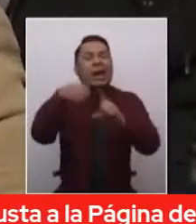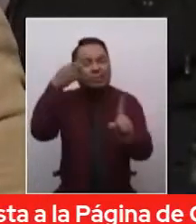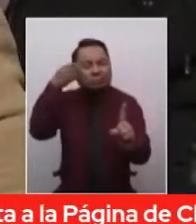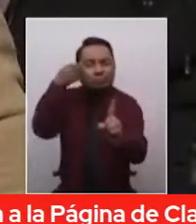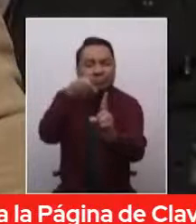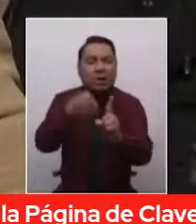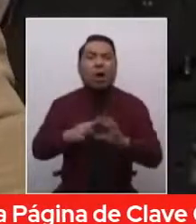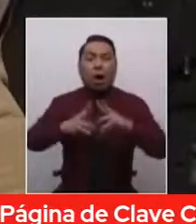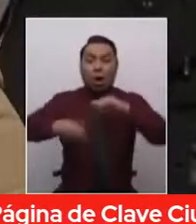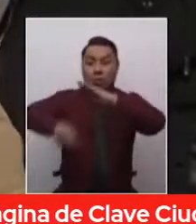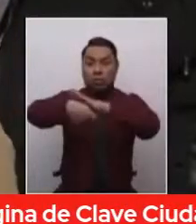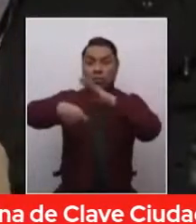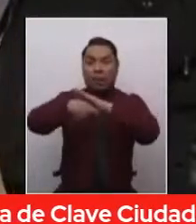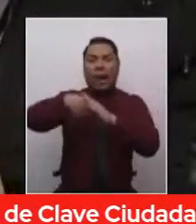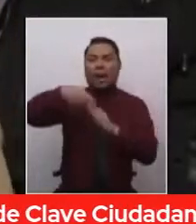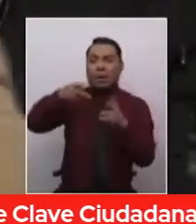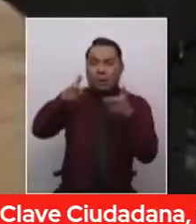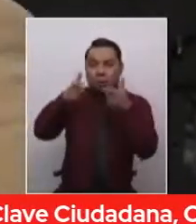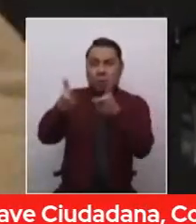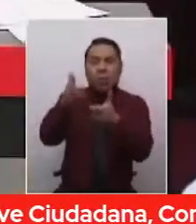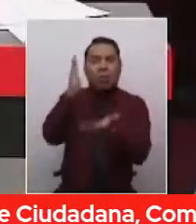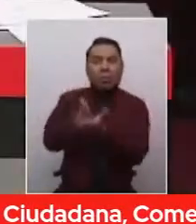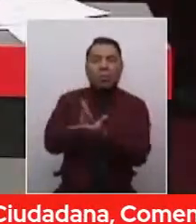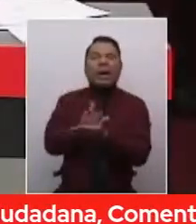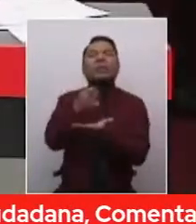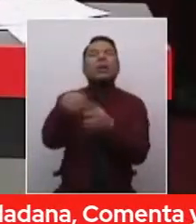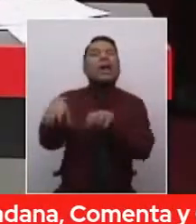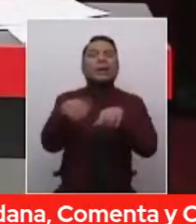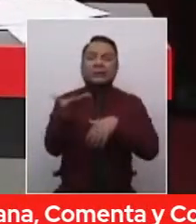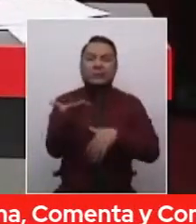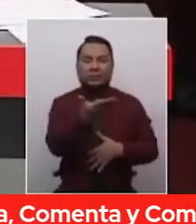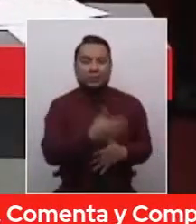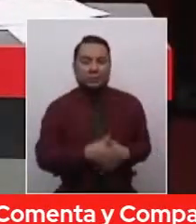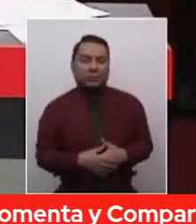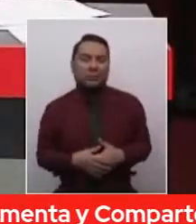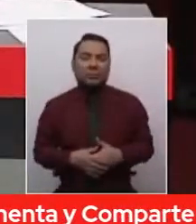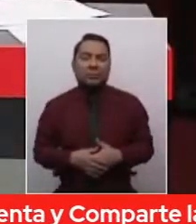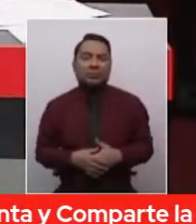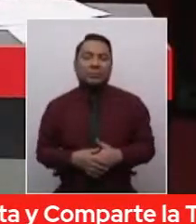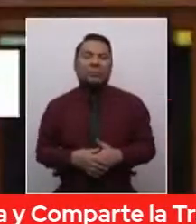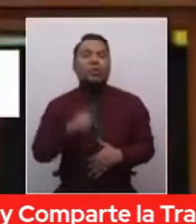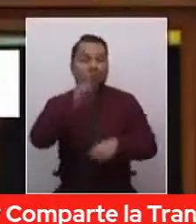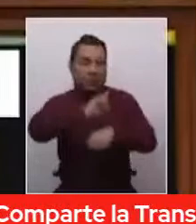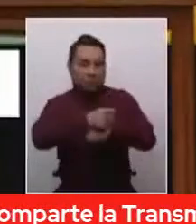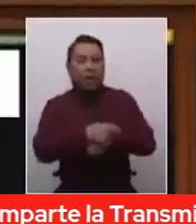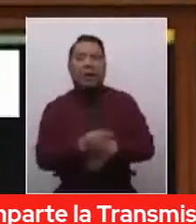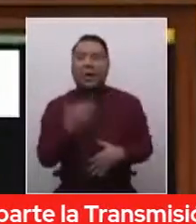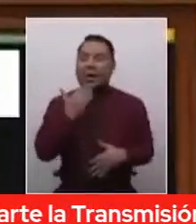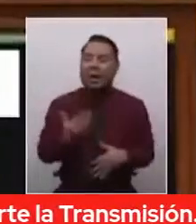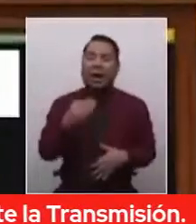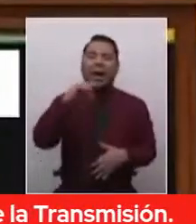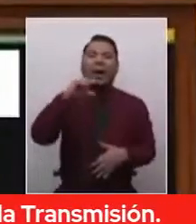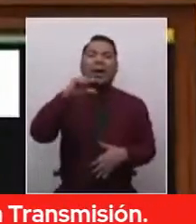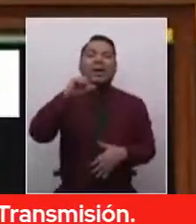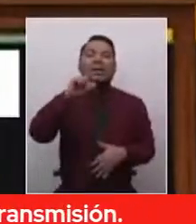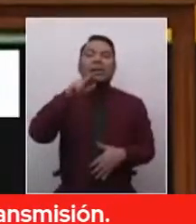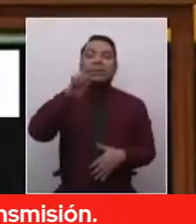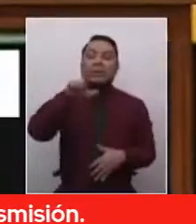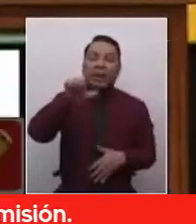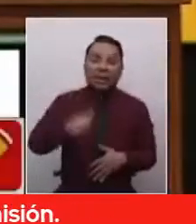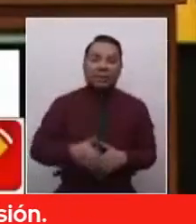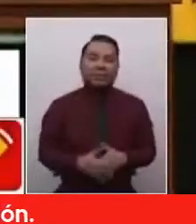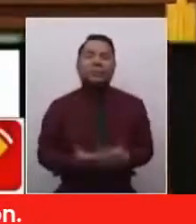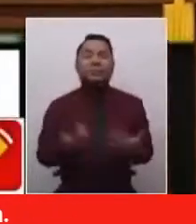de la corrupción implementará? Buenas noches, gracias. Gracias. Un minuto, candidato. Bien, gracias, Gabriela.